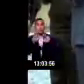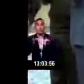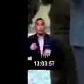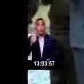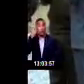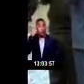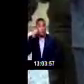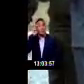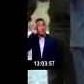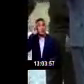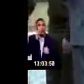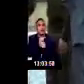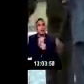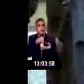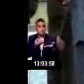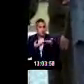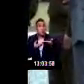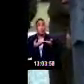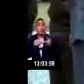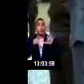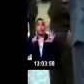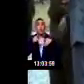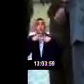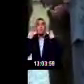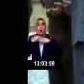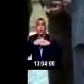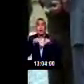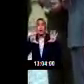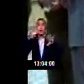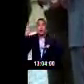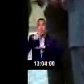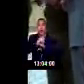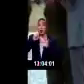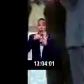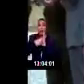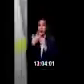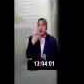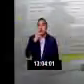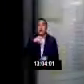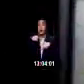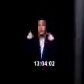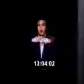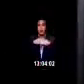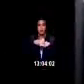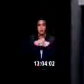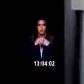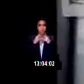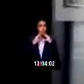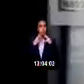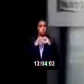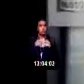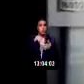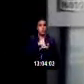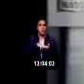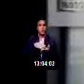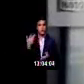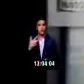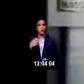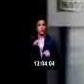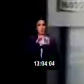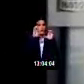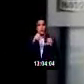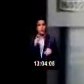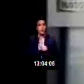de Estado, el mensaje lo recibió el 6 de marzo y 10 días después, el 16 de marzo, hay esos registros en la chequera del